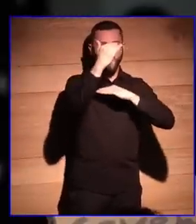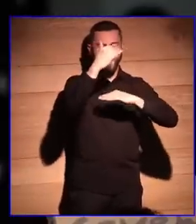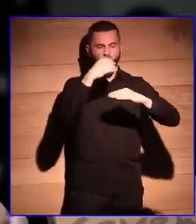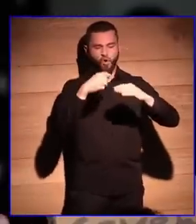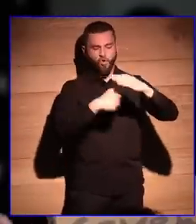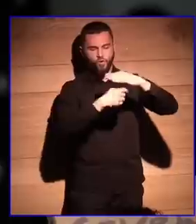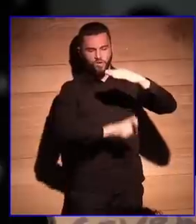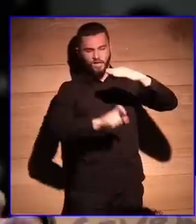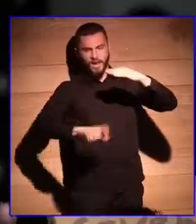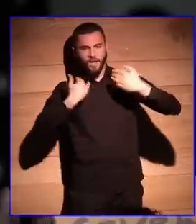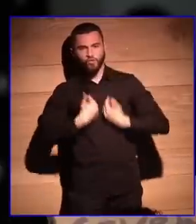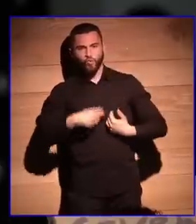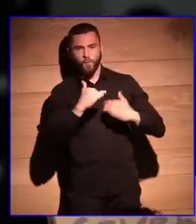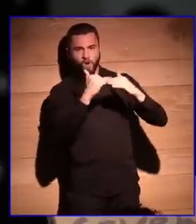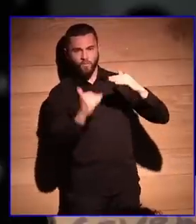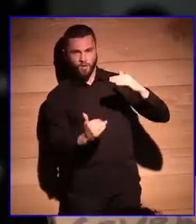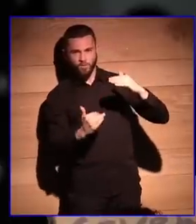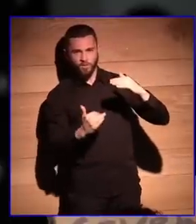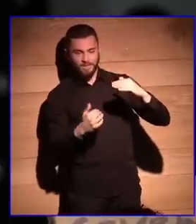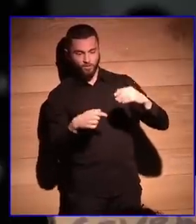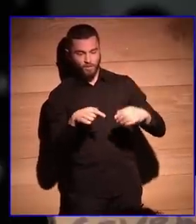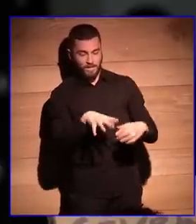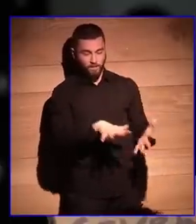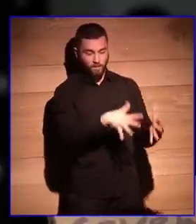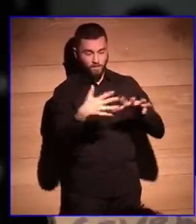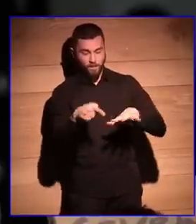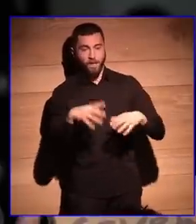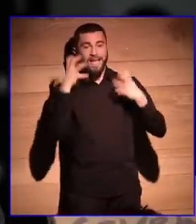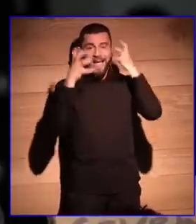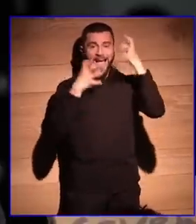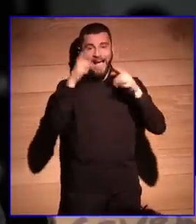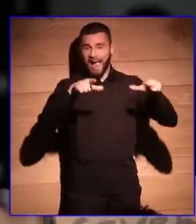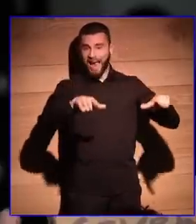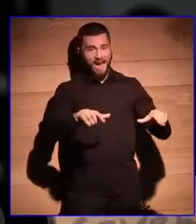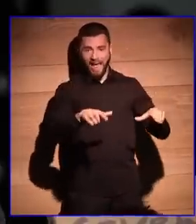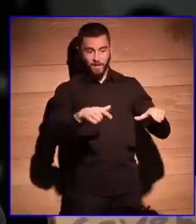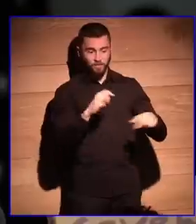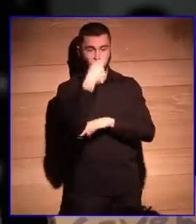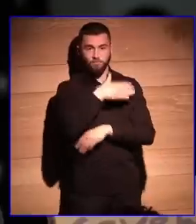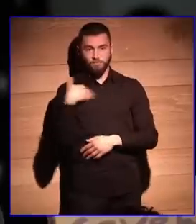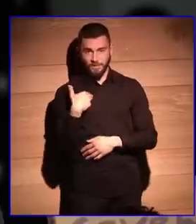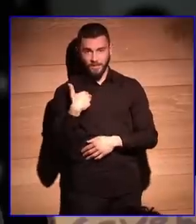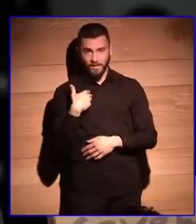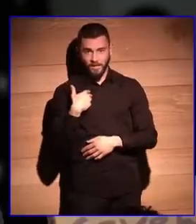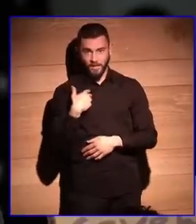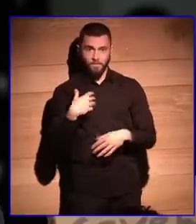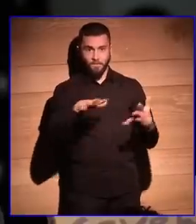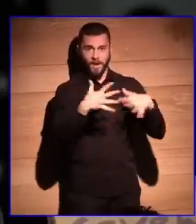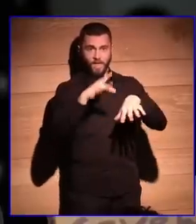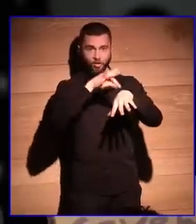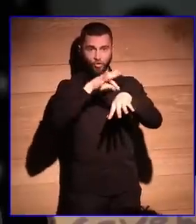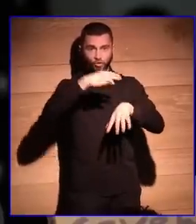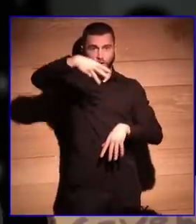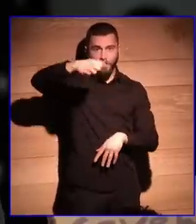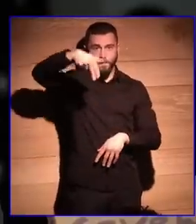y que le permite convertirlos en granja, que es en el fondo una posición muy parecida a la del Dr. Manhattan, uh-huh.